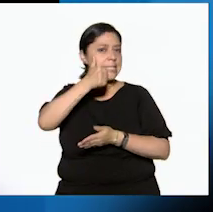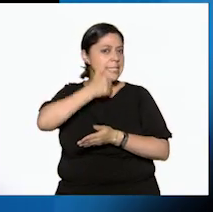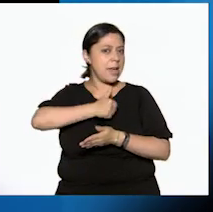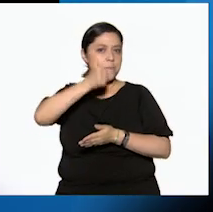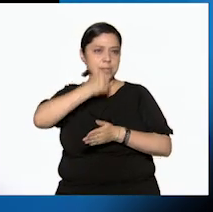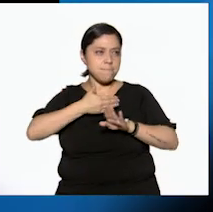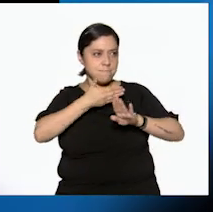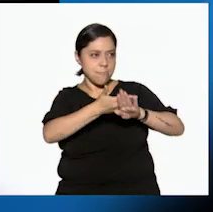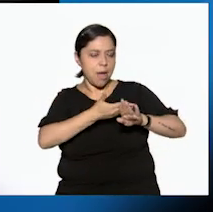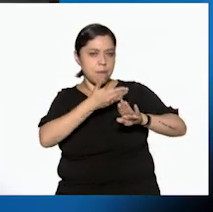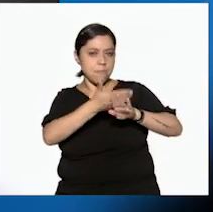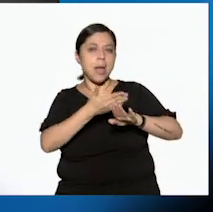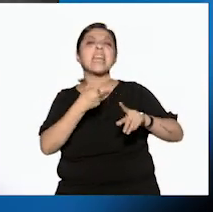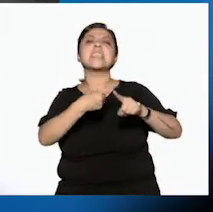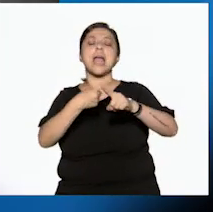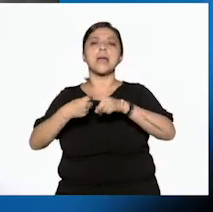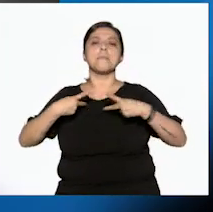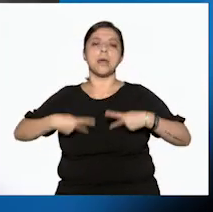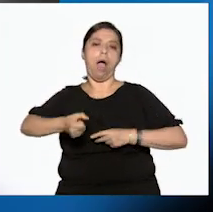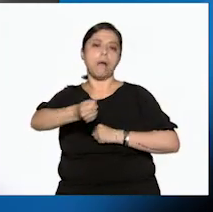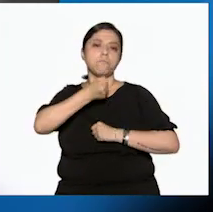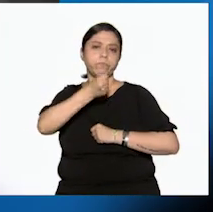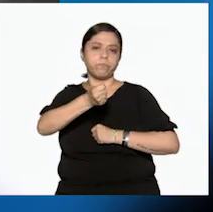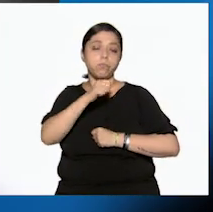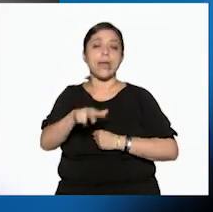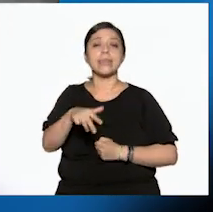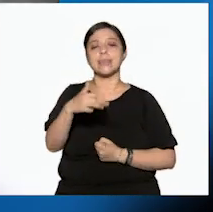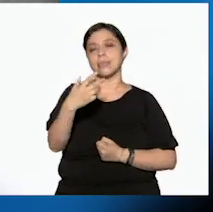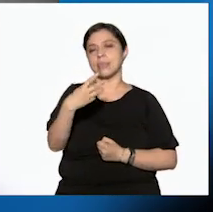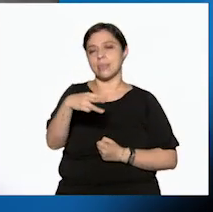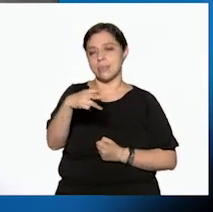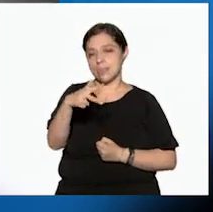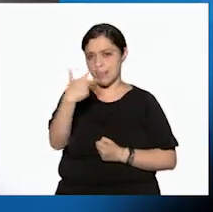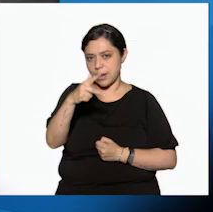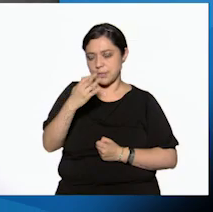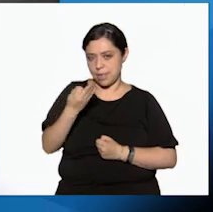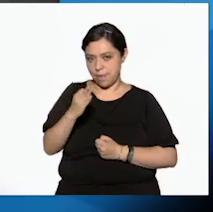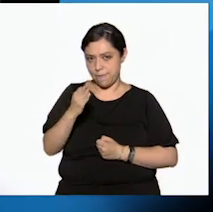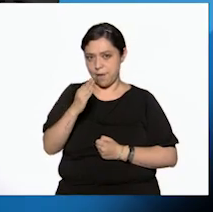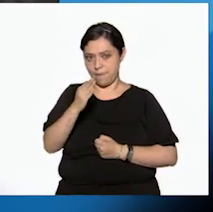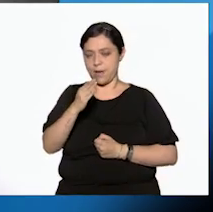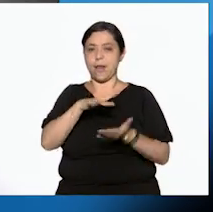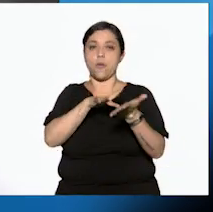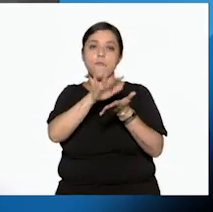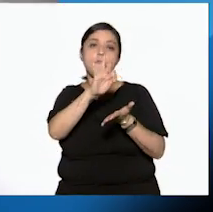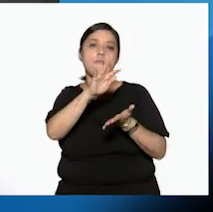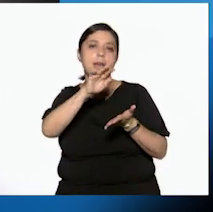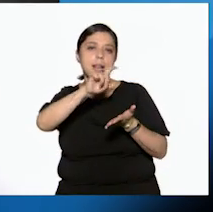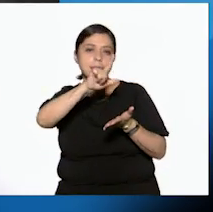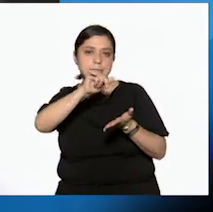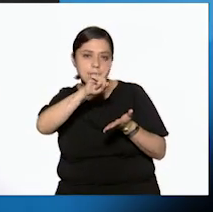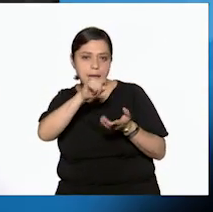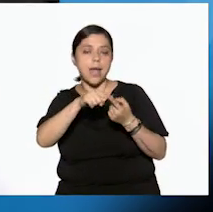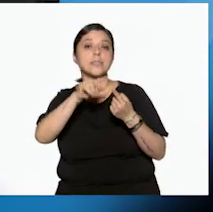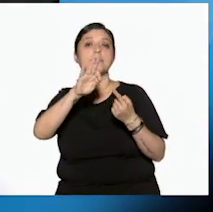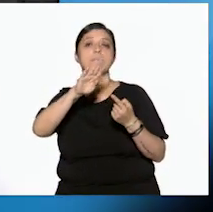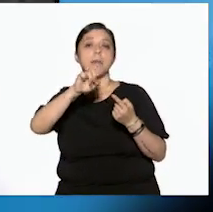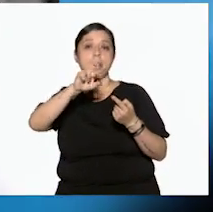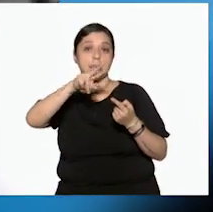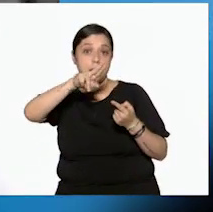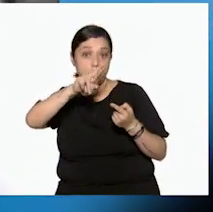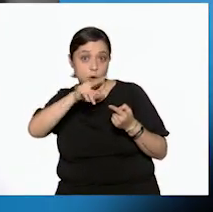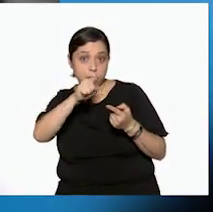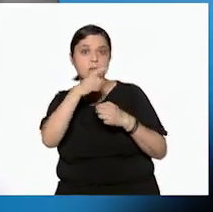asedio por parte de la prensa. El 13 de febrero, partidarios de Félix Díaz y de Bernardo Reyes se levantaron en